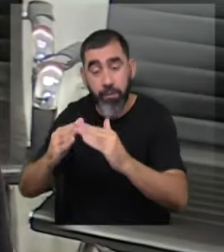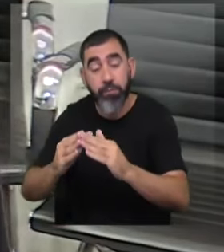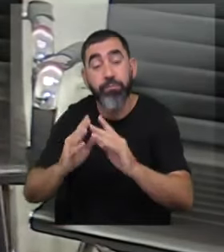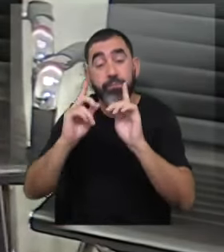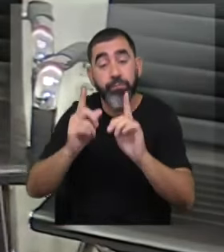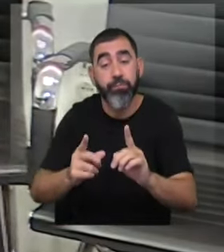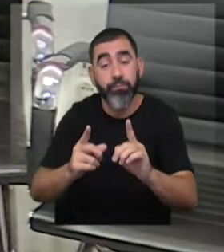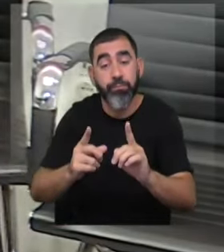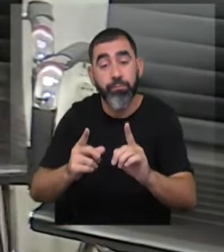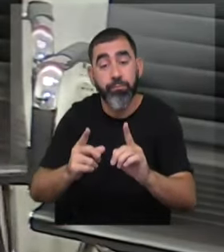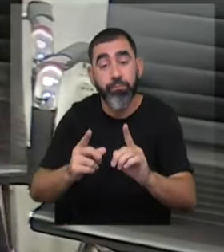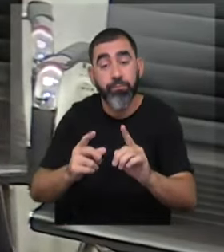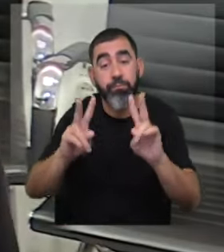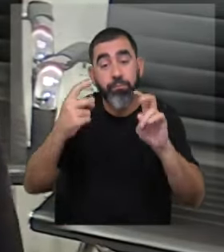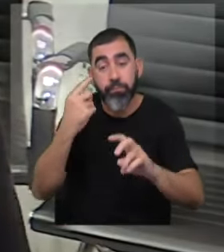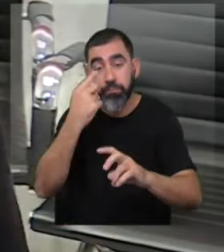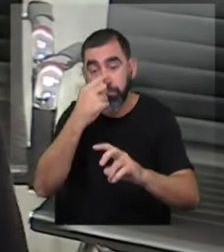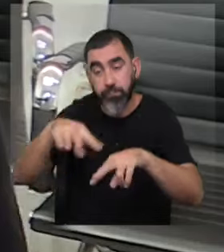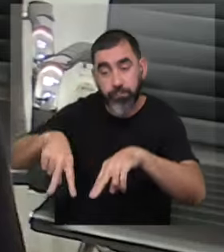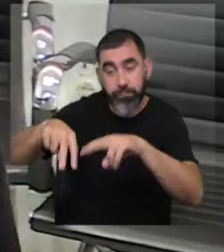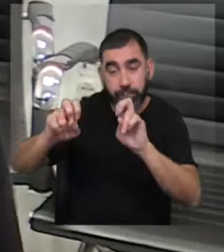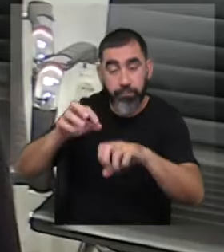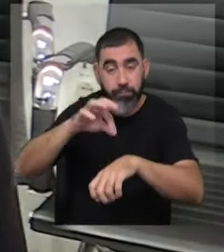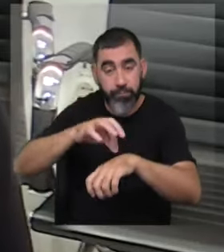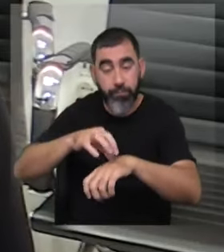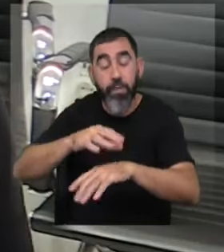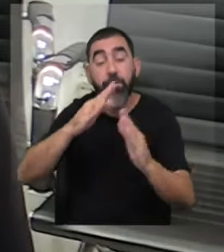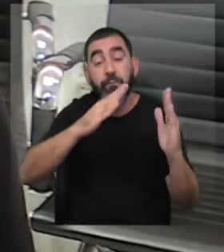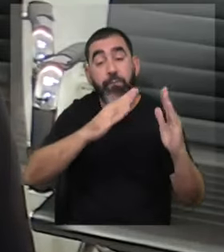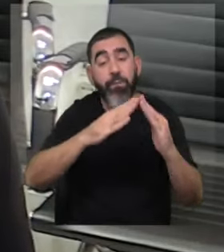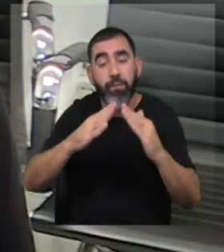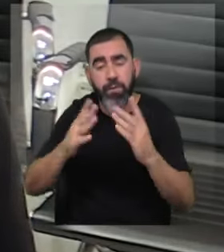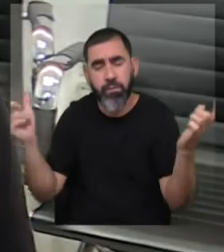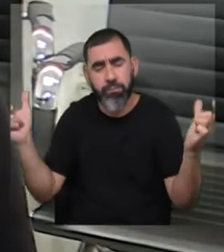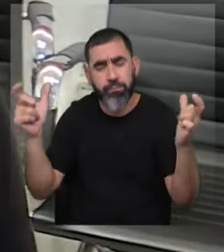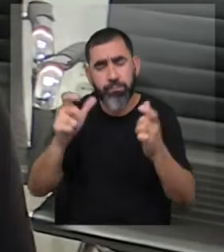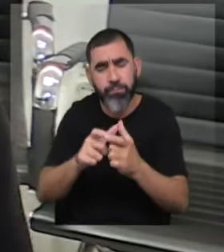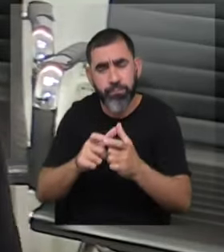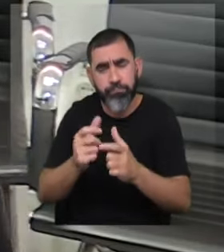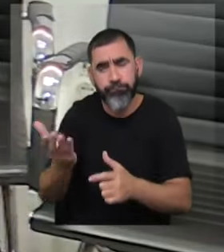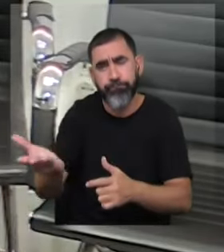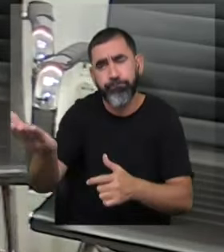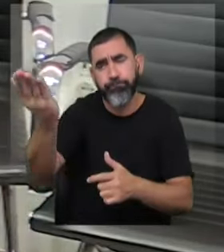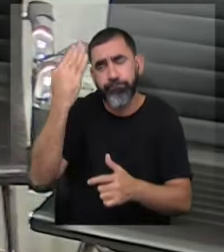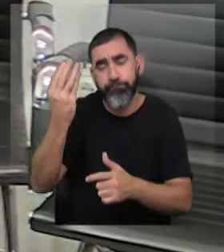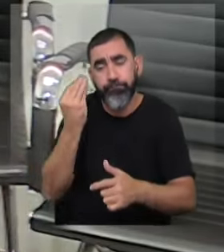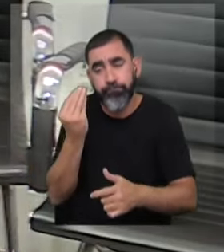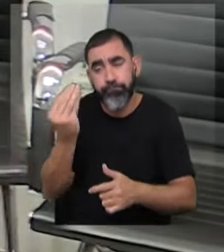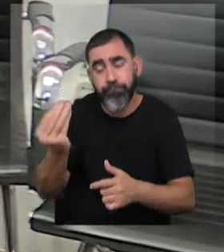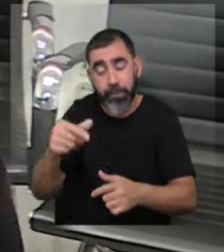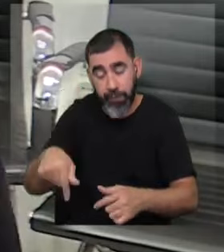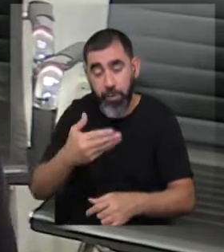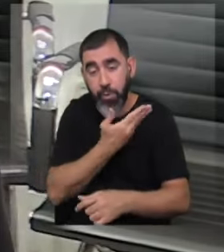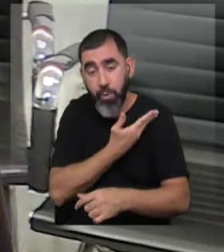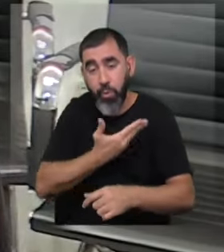el énfasis en las pesquisas oftalmológicas. La vivienda, nosotros nos venimos reuniendo desde que asumió este